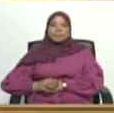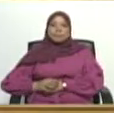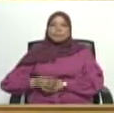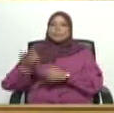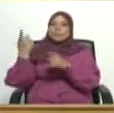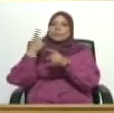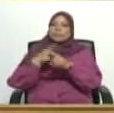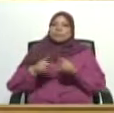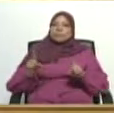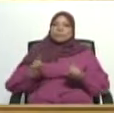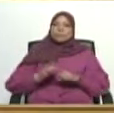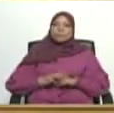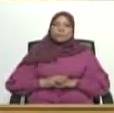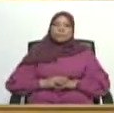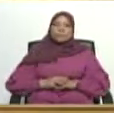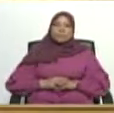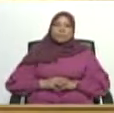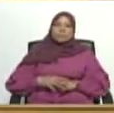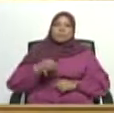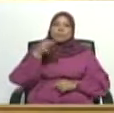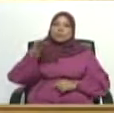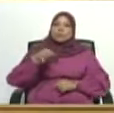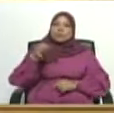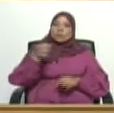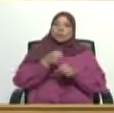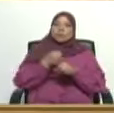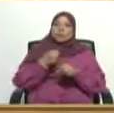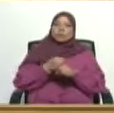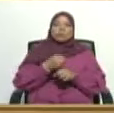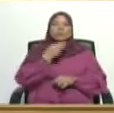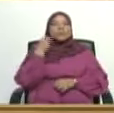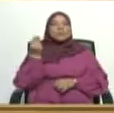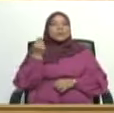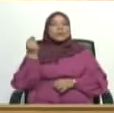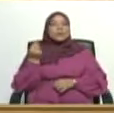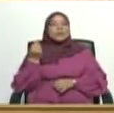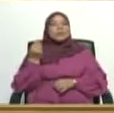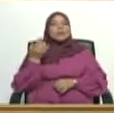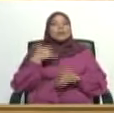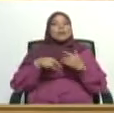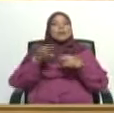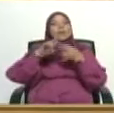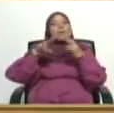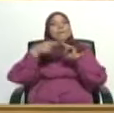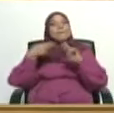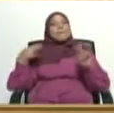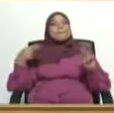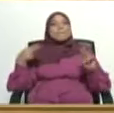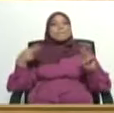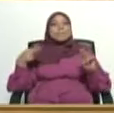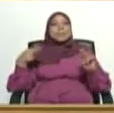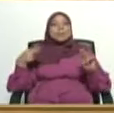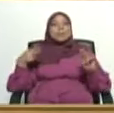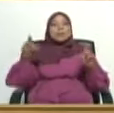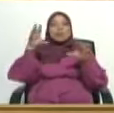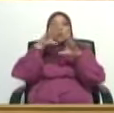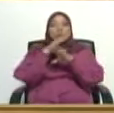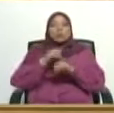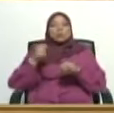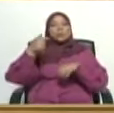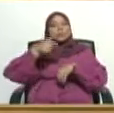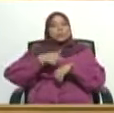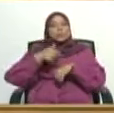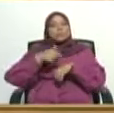Pero siempre han estado allí, conviviendo en paz desde la noche de los tiempos.